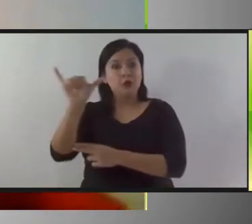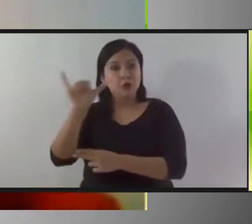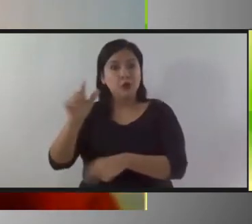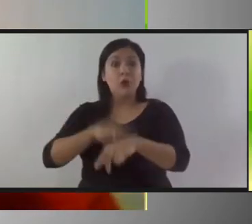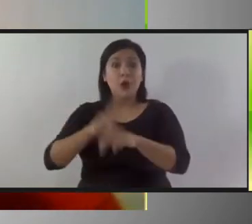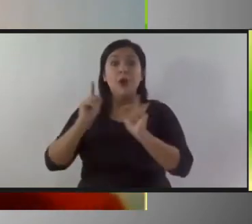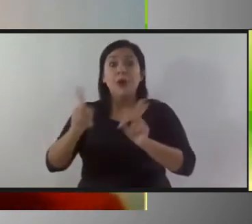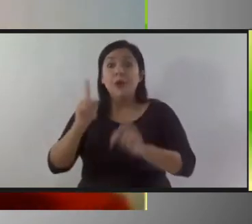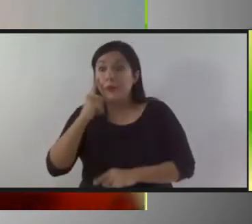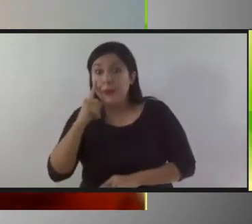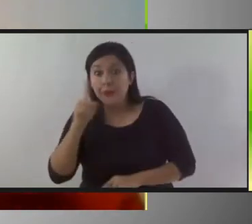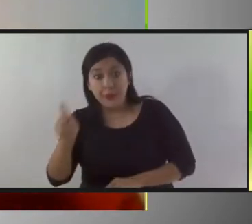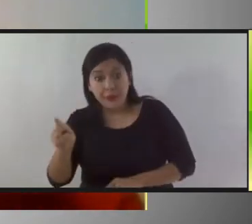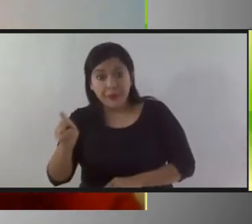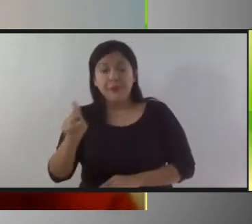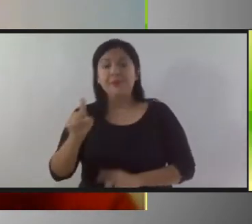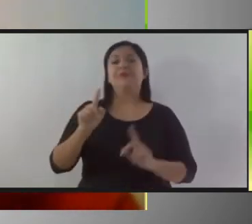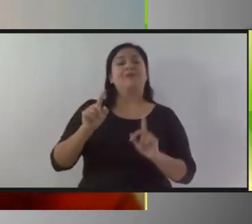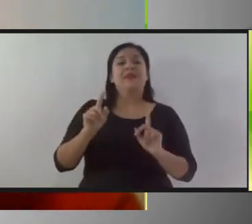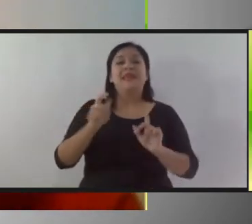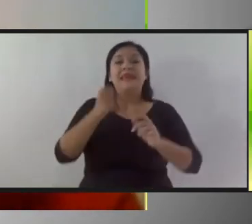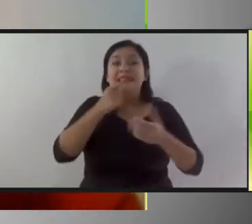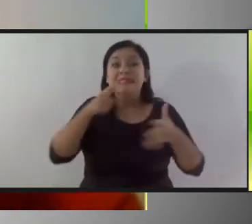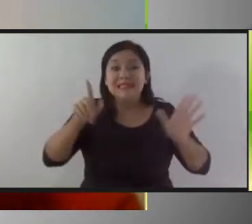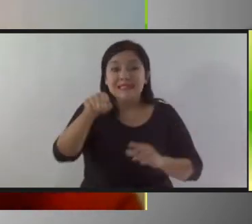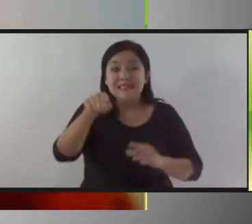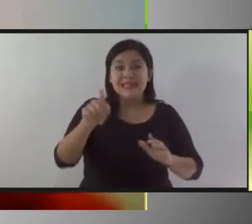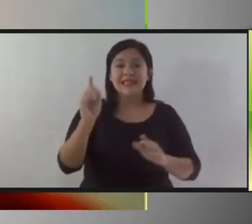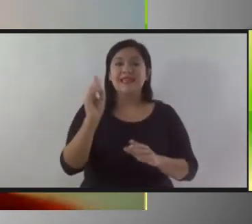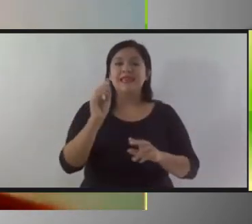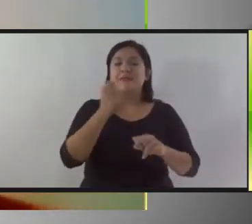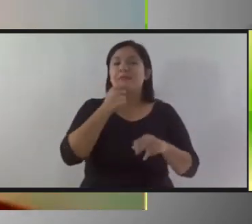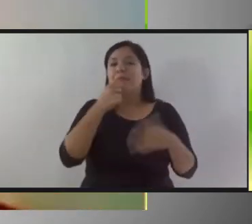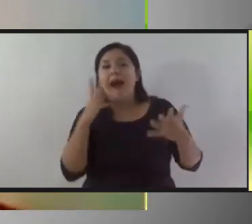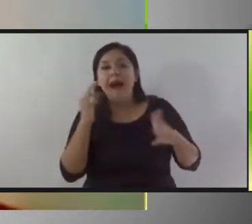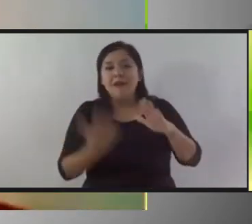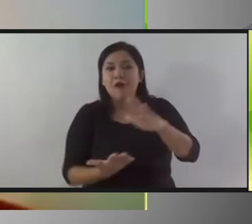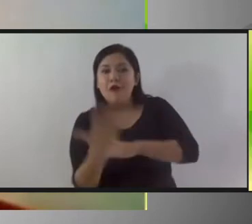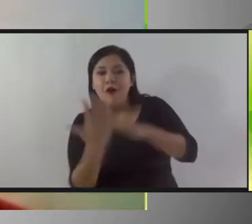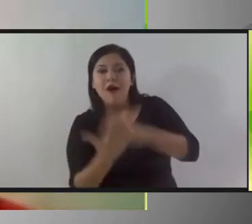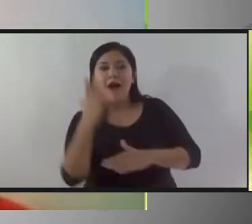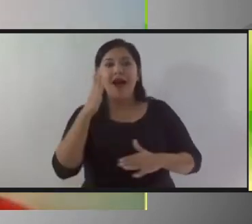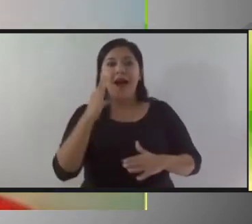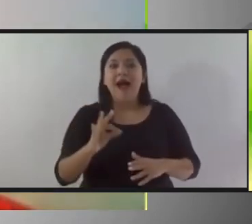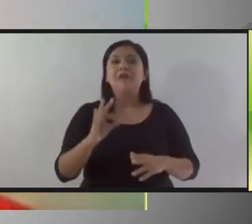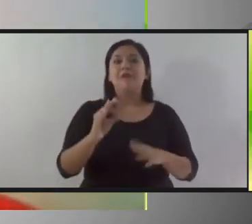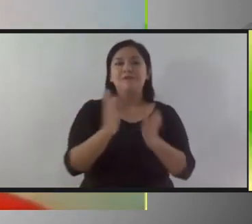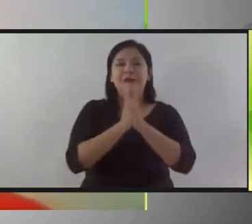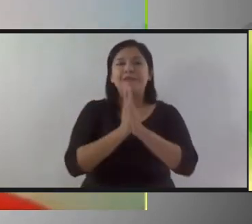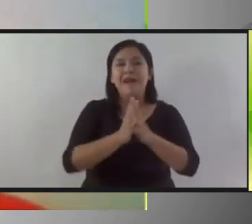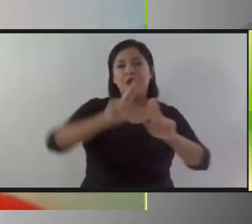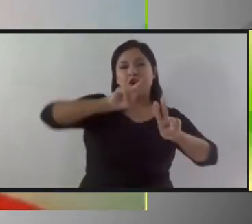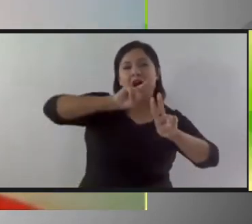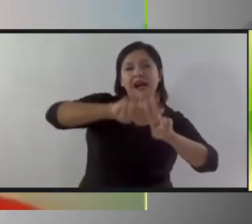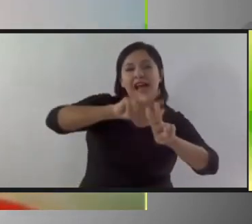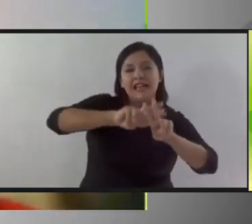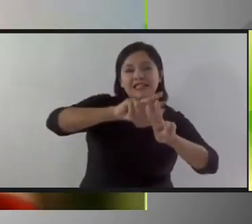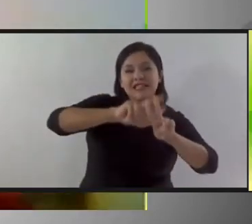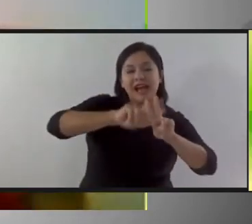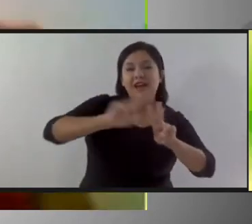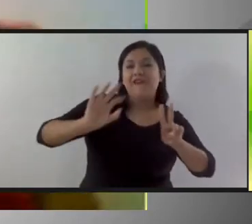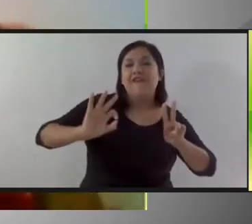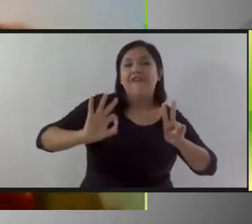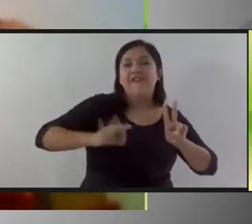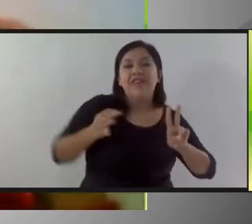algún comentario en redes sociales, recuerden hacerlo con el hashtag VidasVivibles. Mi